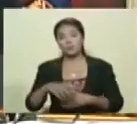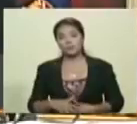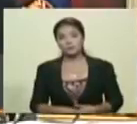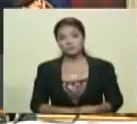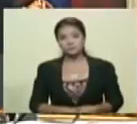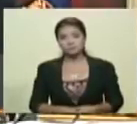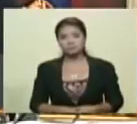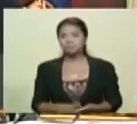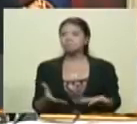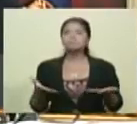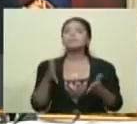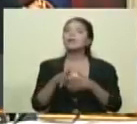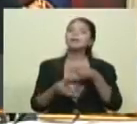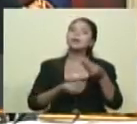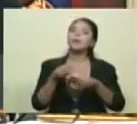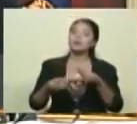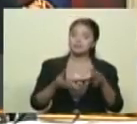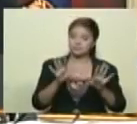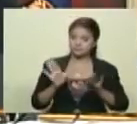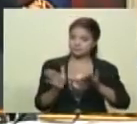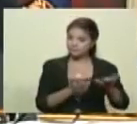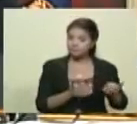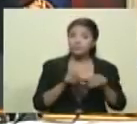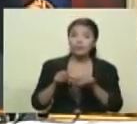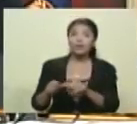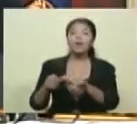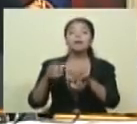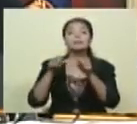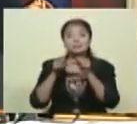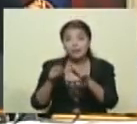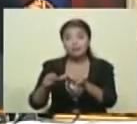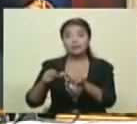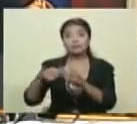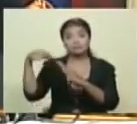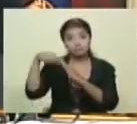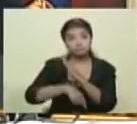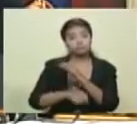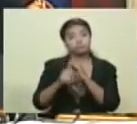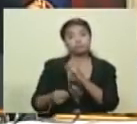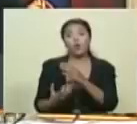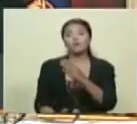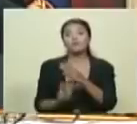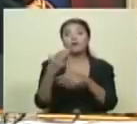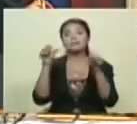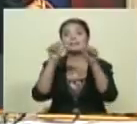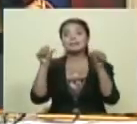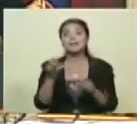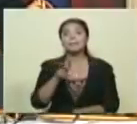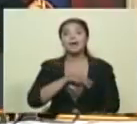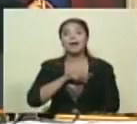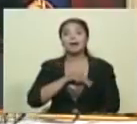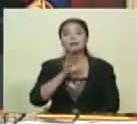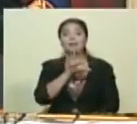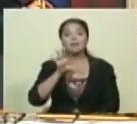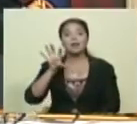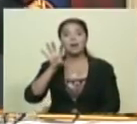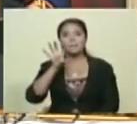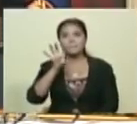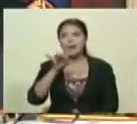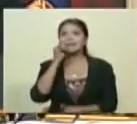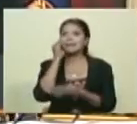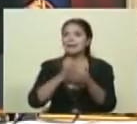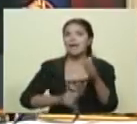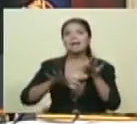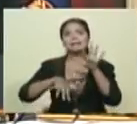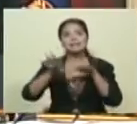está. ¿Qué estamos haciendo? Seguir profundizando. Ahora hemos fundado un sistema de carnet de la patria. Se han inscrito